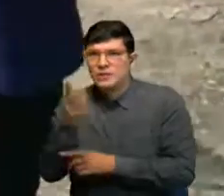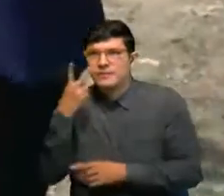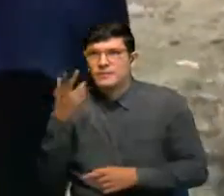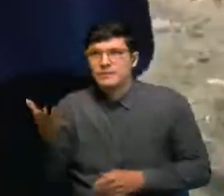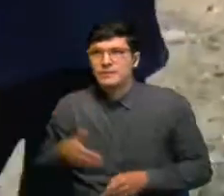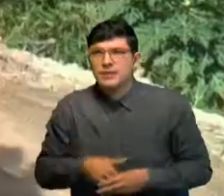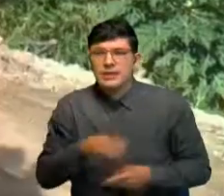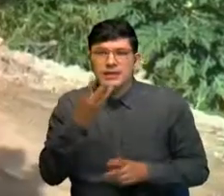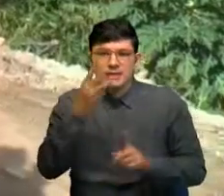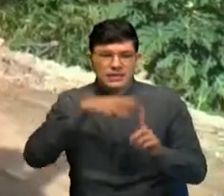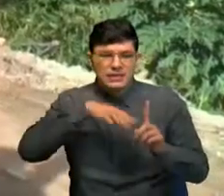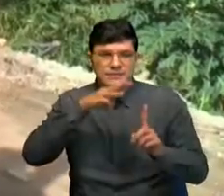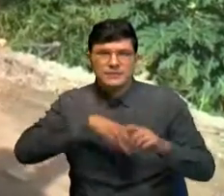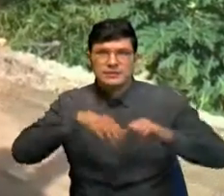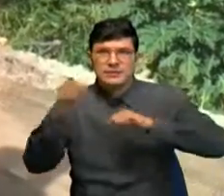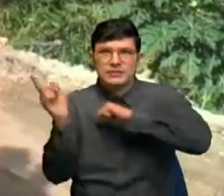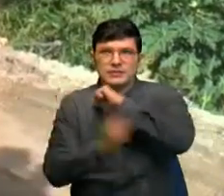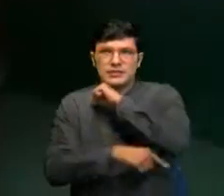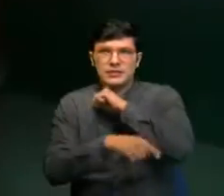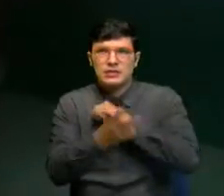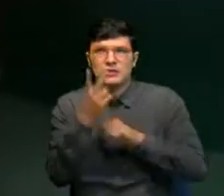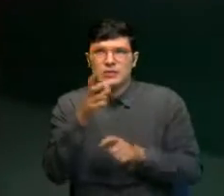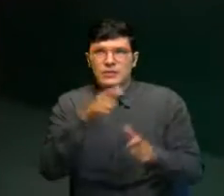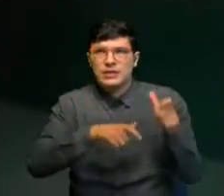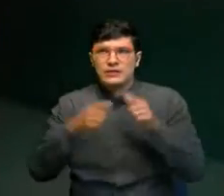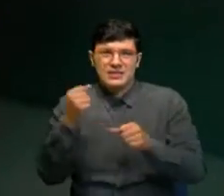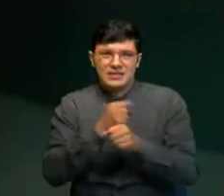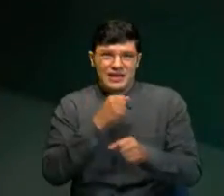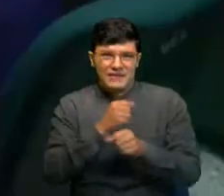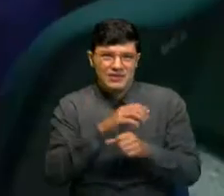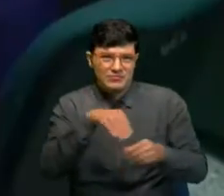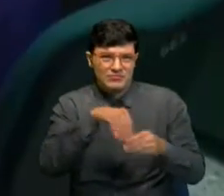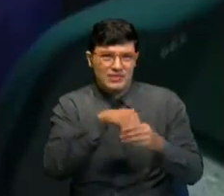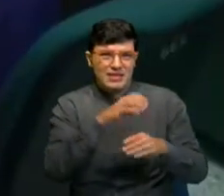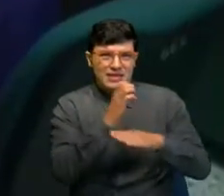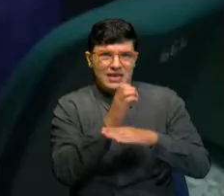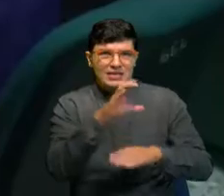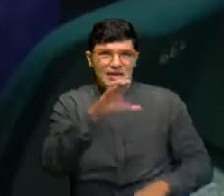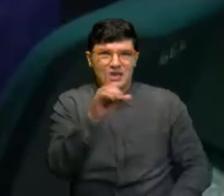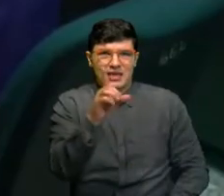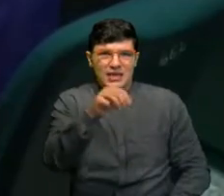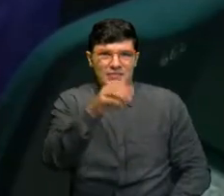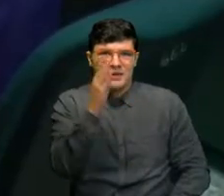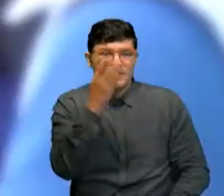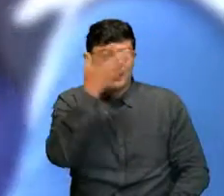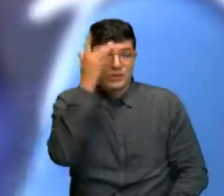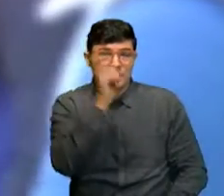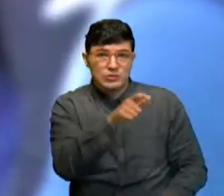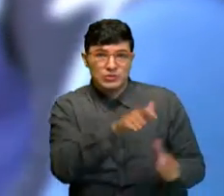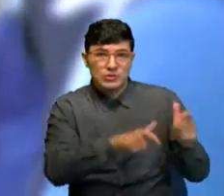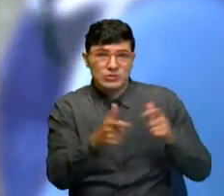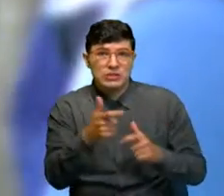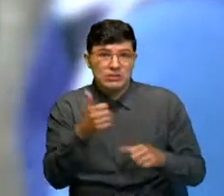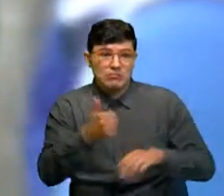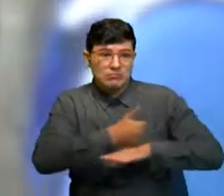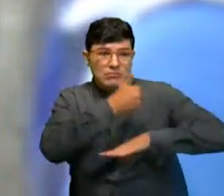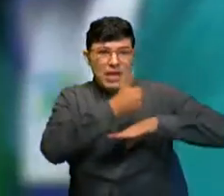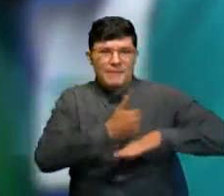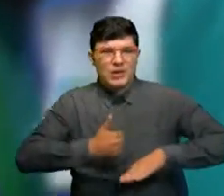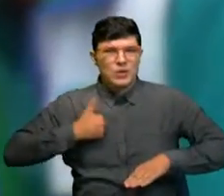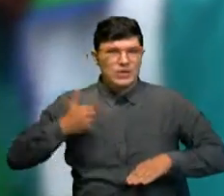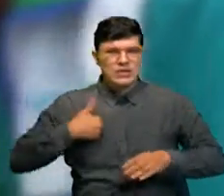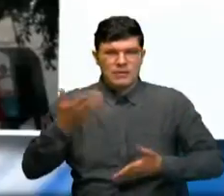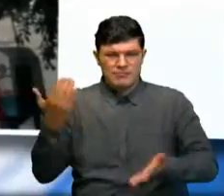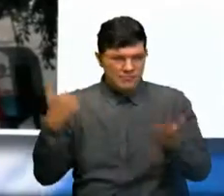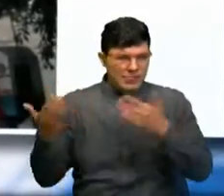por tres meses fueron suspendidos dos funcionarios de la por una presunta participación indebida en política